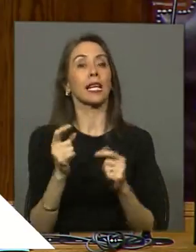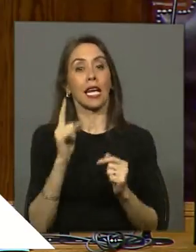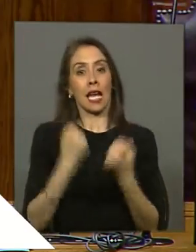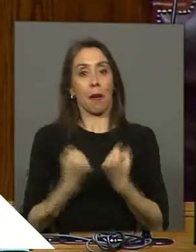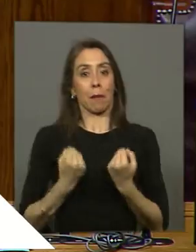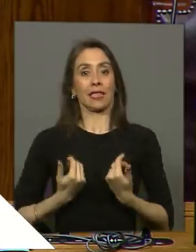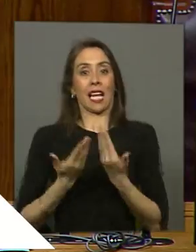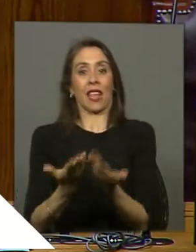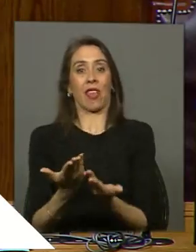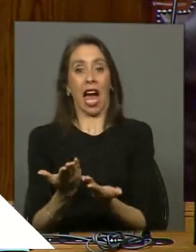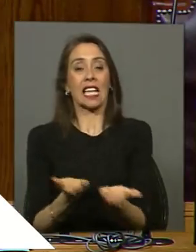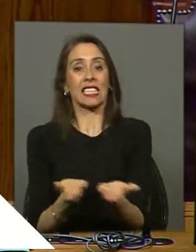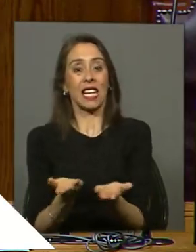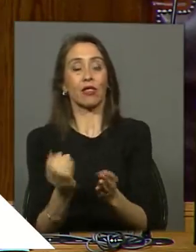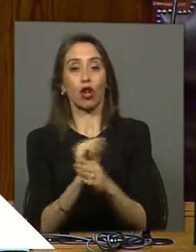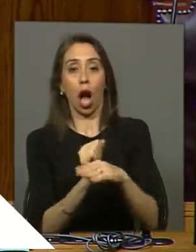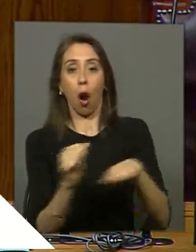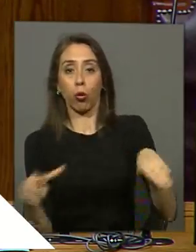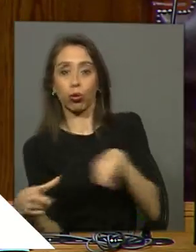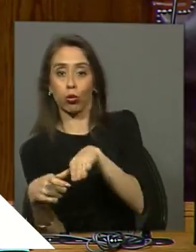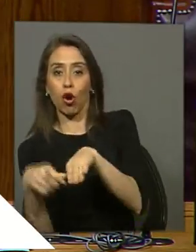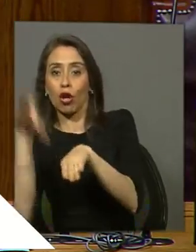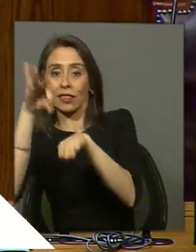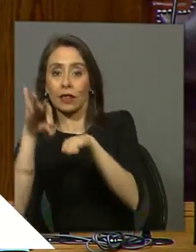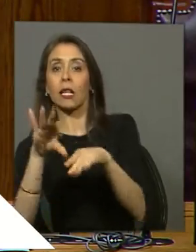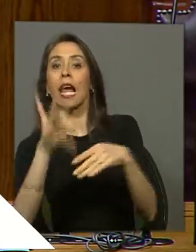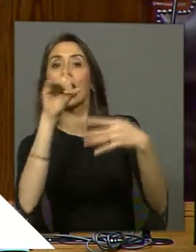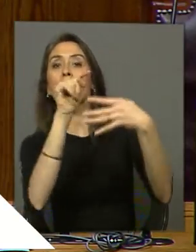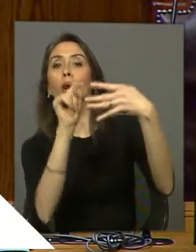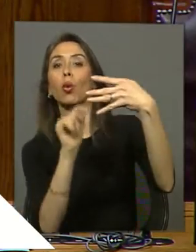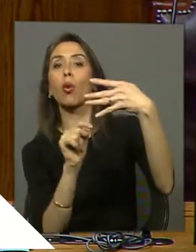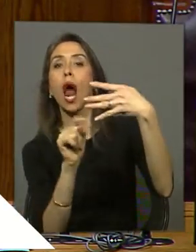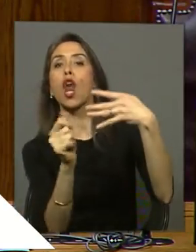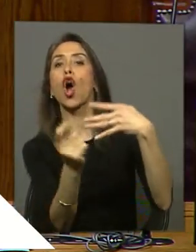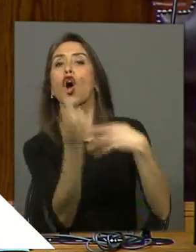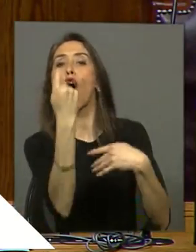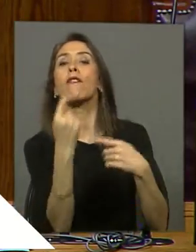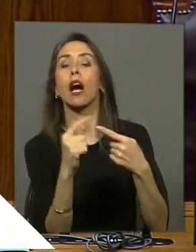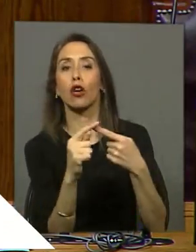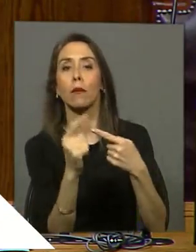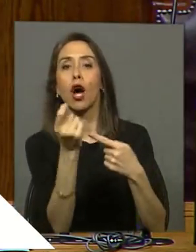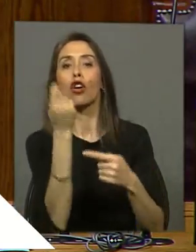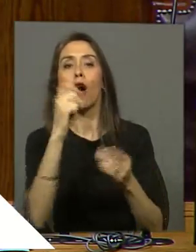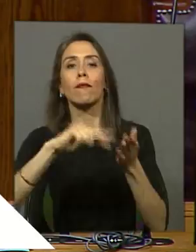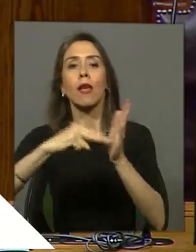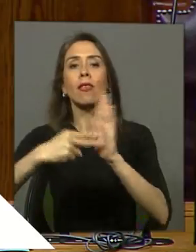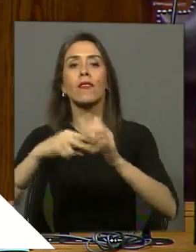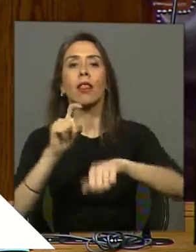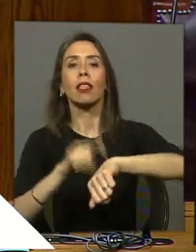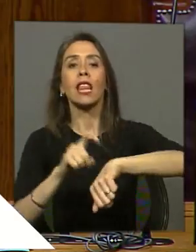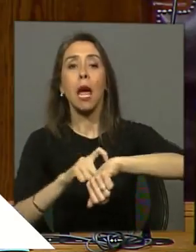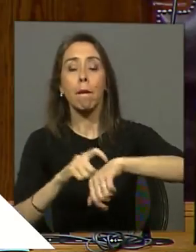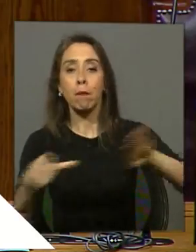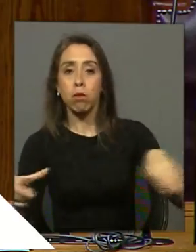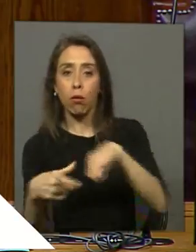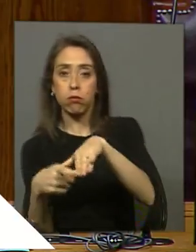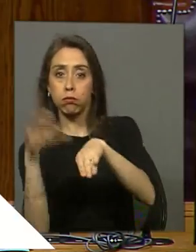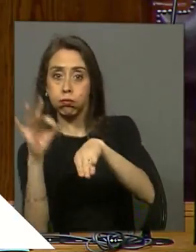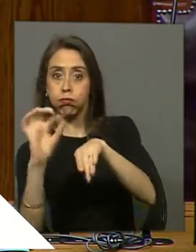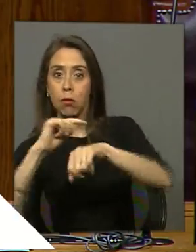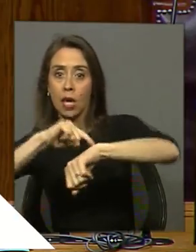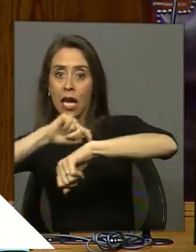del servicio de estacionamiento deberá optar por alguna de las siguientes modalidades de cobro. Cobro fraccionado por tiempo efectivamente utilizado.